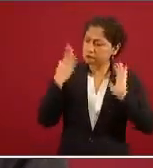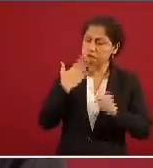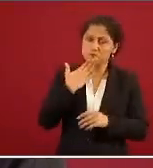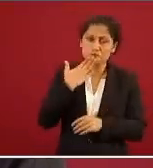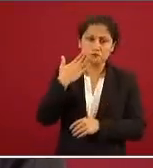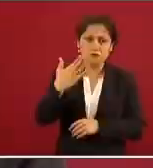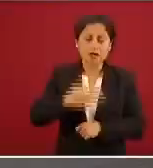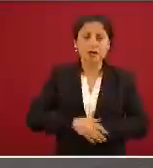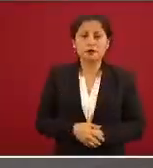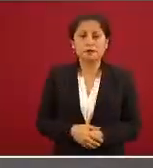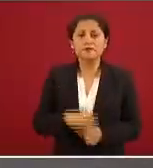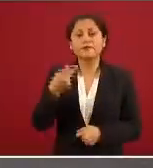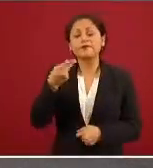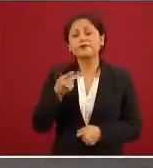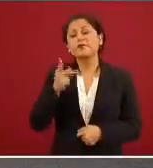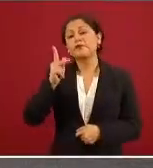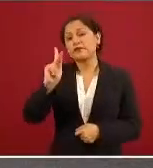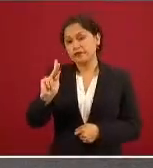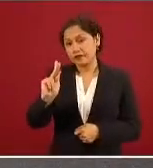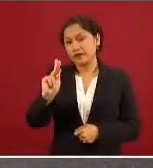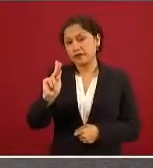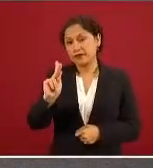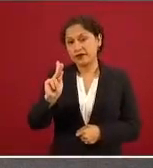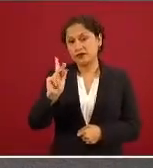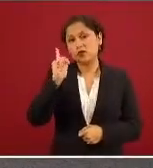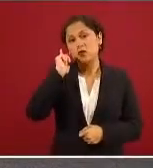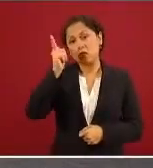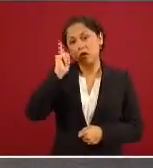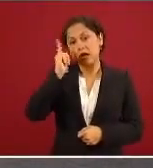y también él entienda